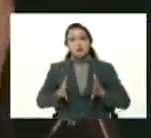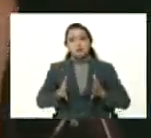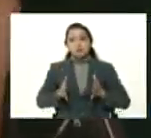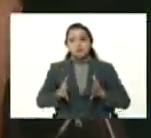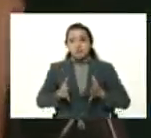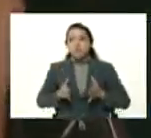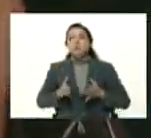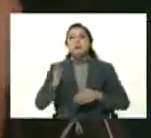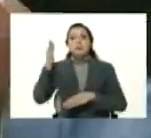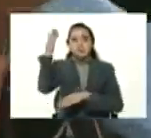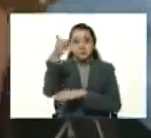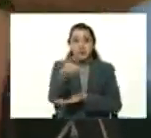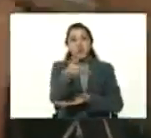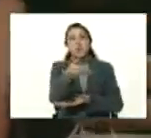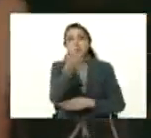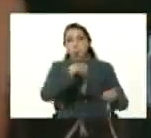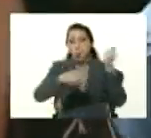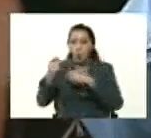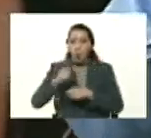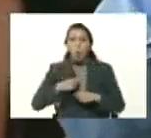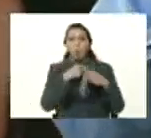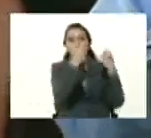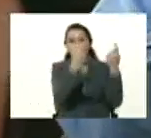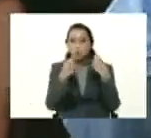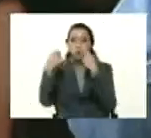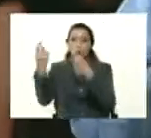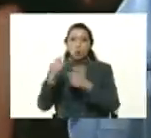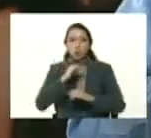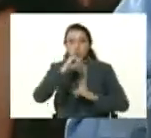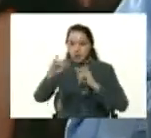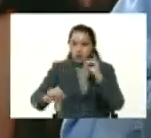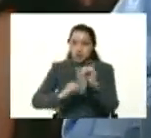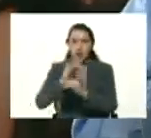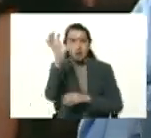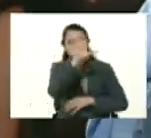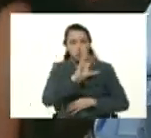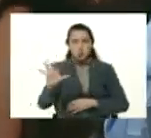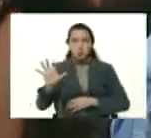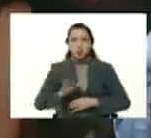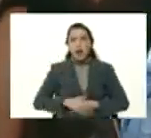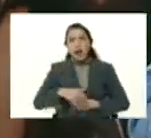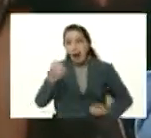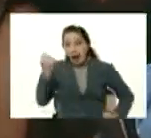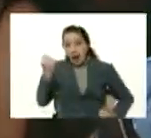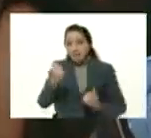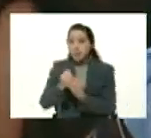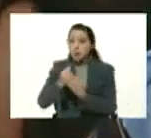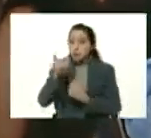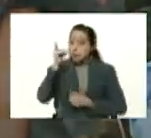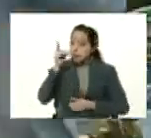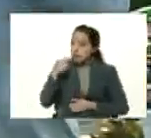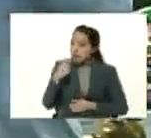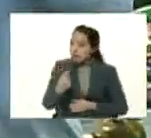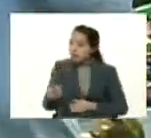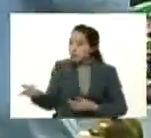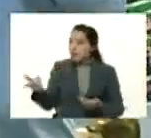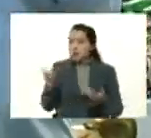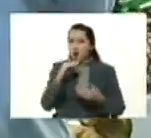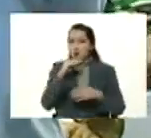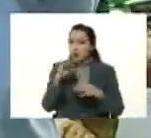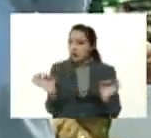ir a otros mercados. No, y con esta calidad más todavía. Claro. Todo el apoyo. ¿Qué dice la vicepresidenta ejecutiva que no la han dejado hablar